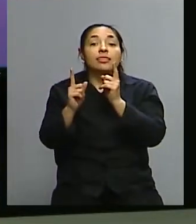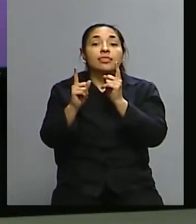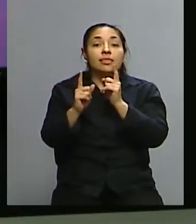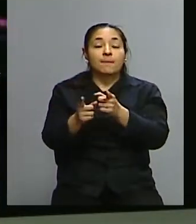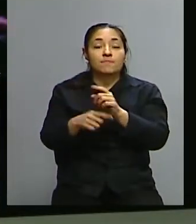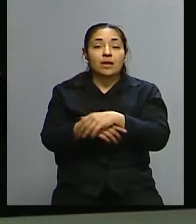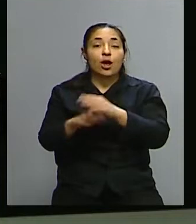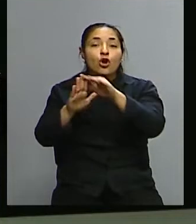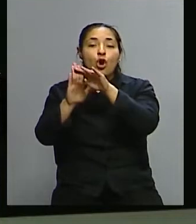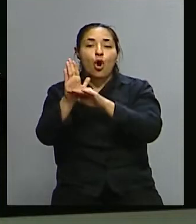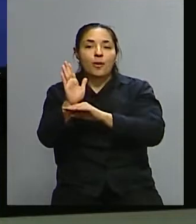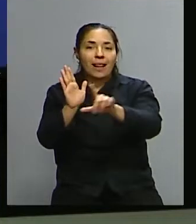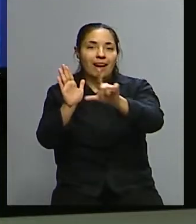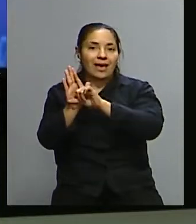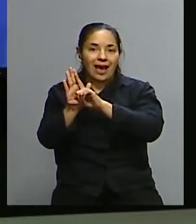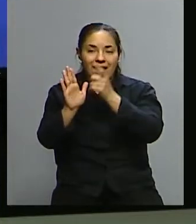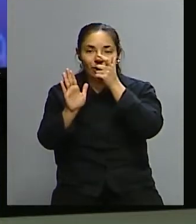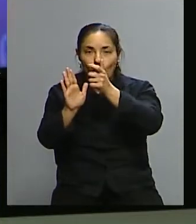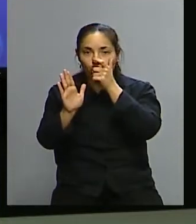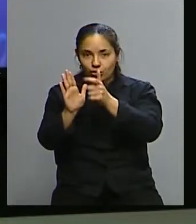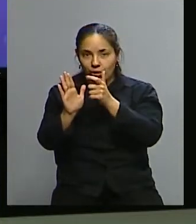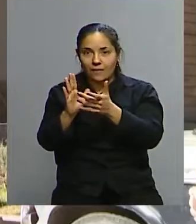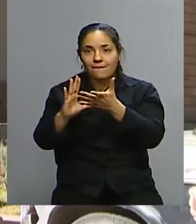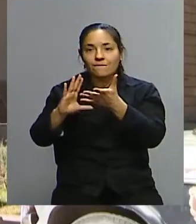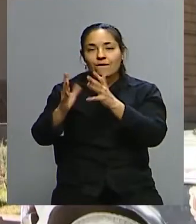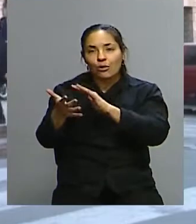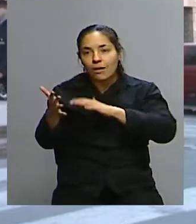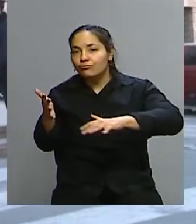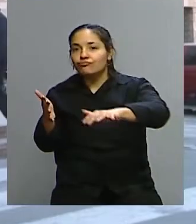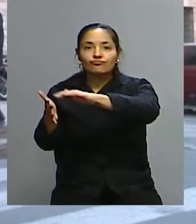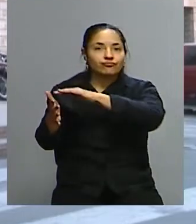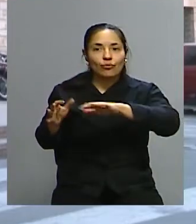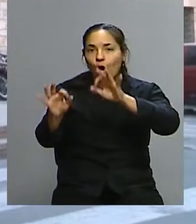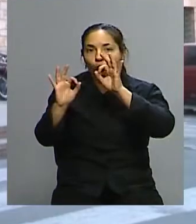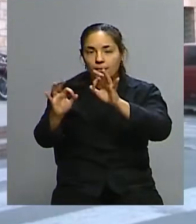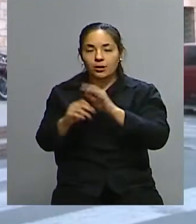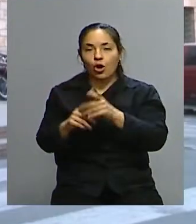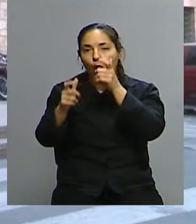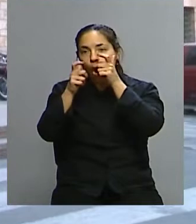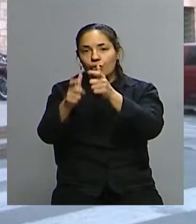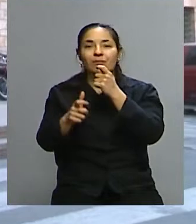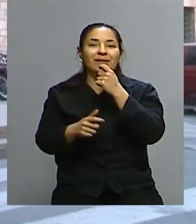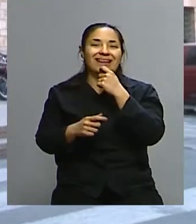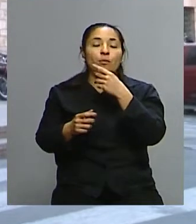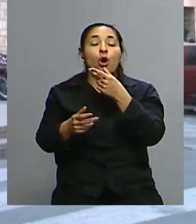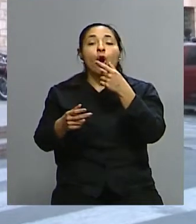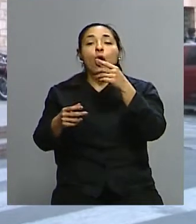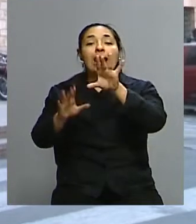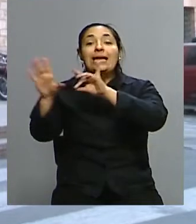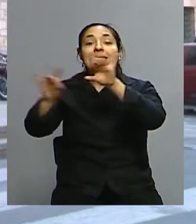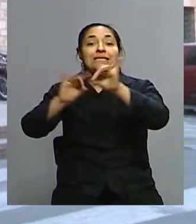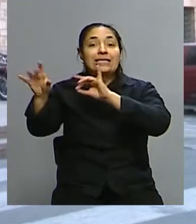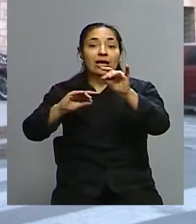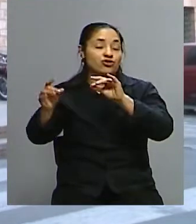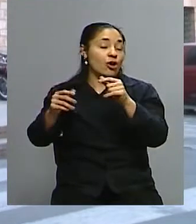de las normas legales y el plexo normativo amplio que rige eso, o sea, se controla, sí, una licitación se hizo de acuerdo a